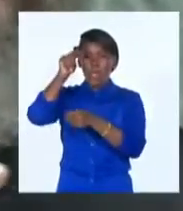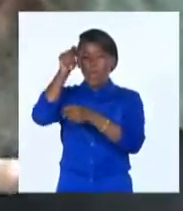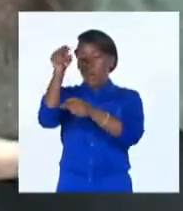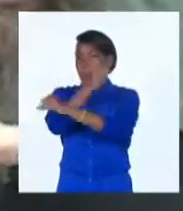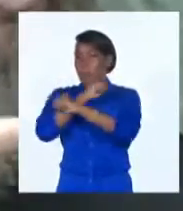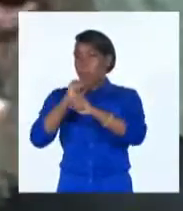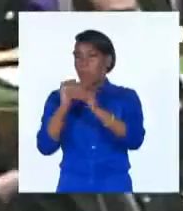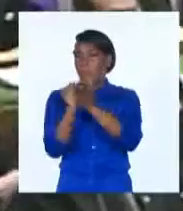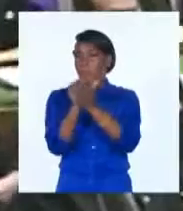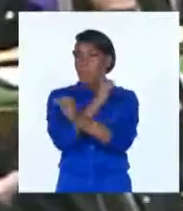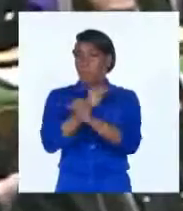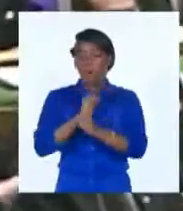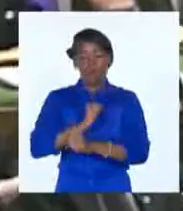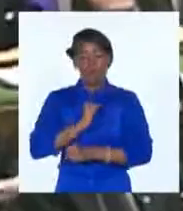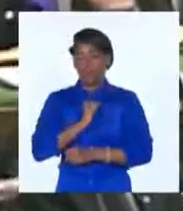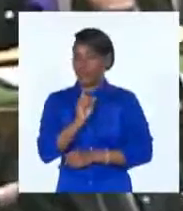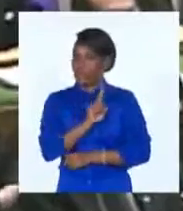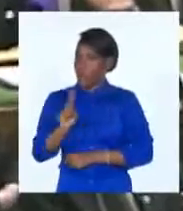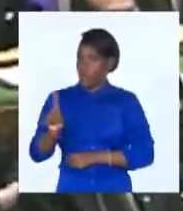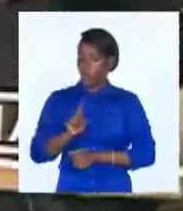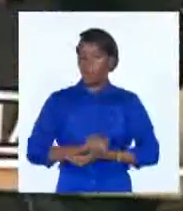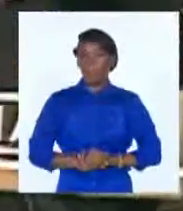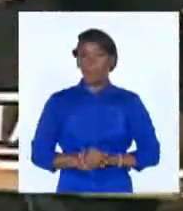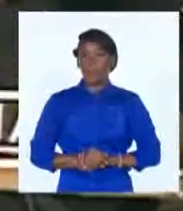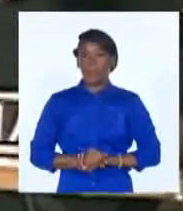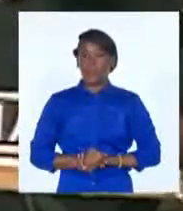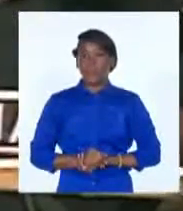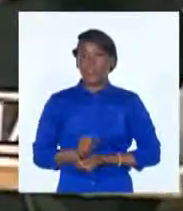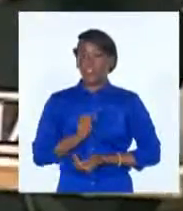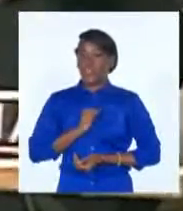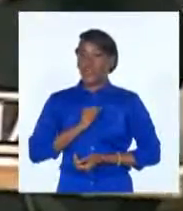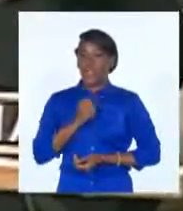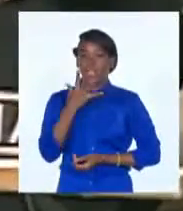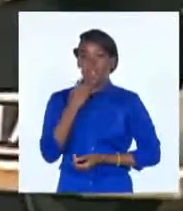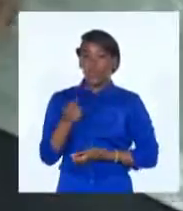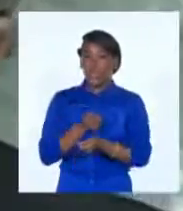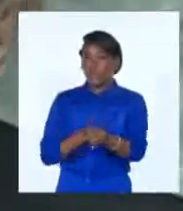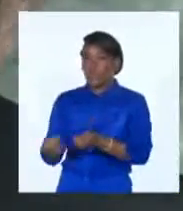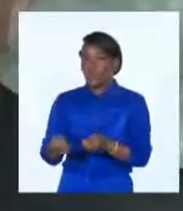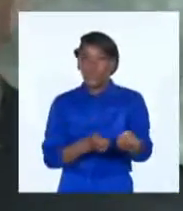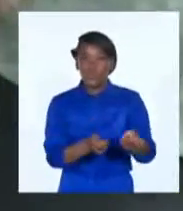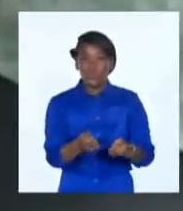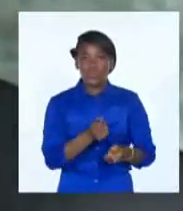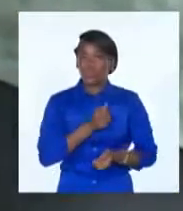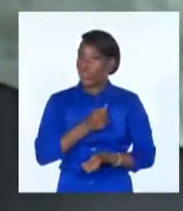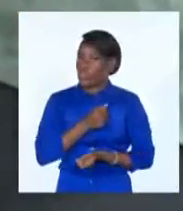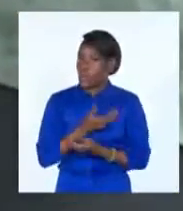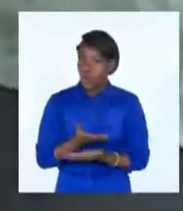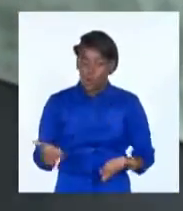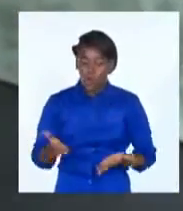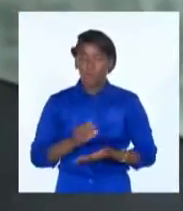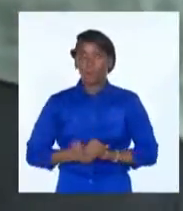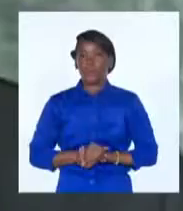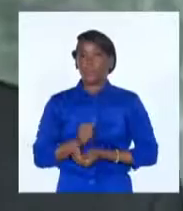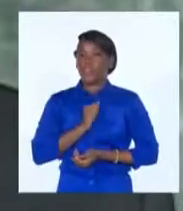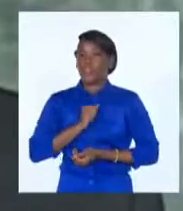sin intervencionismos, sin crueles bloqueos